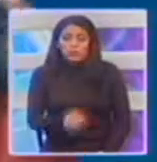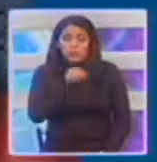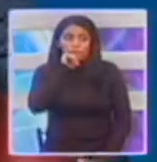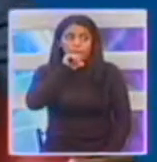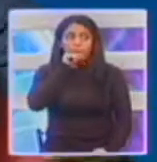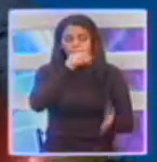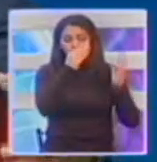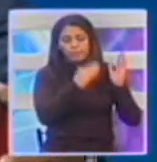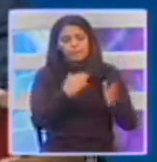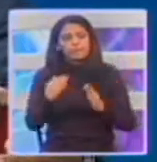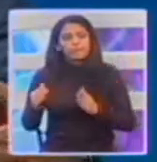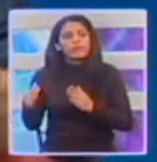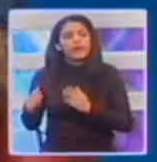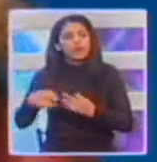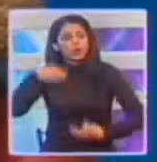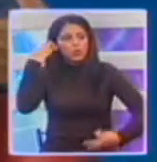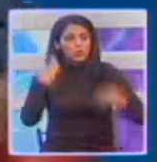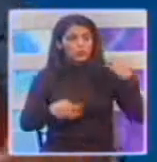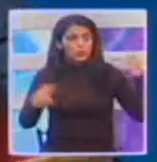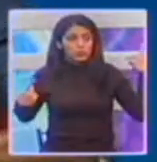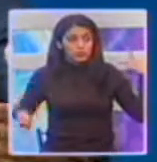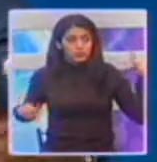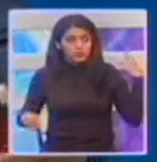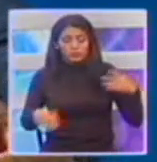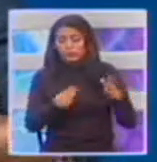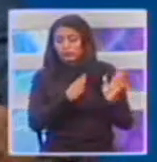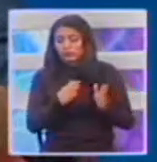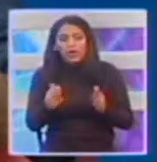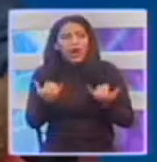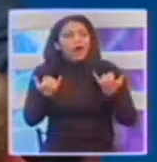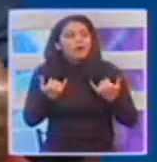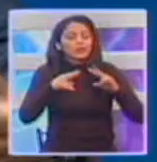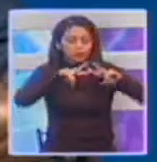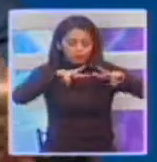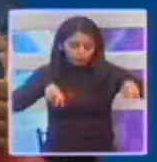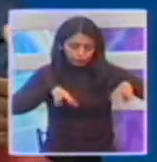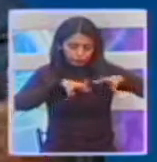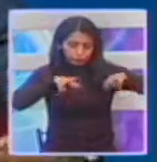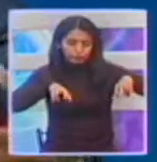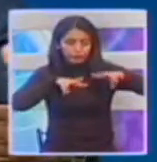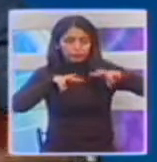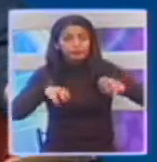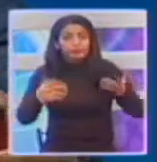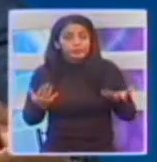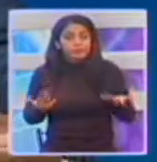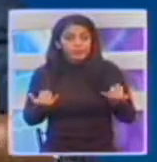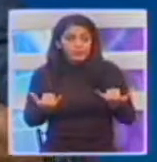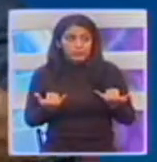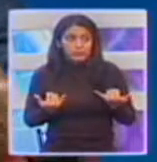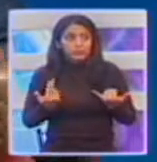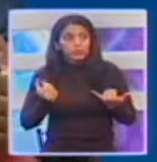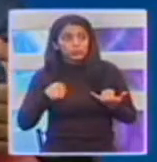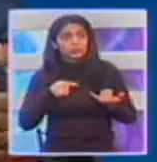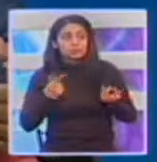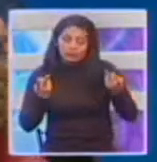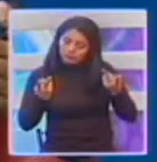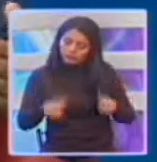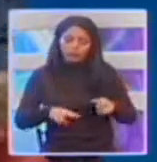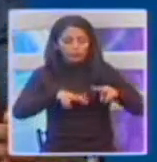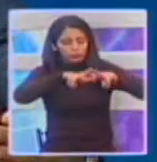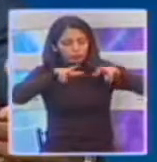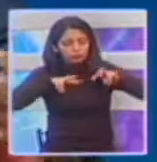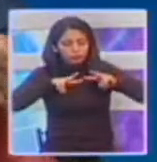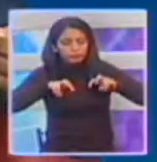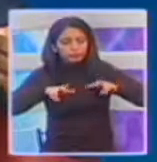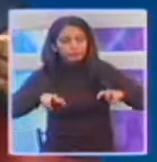no está en juicio política de un proceso que el proceso de investigación lo que nosotros estamos haciendo en estos momentos aquí hay que